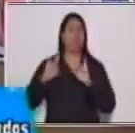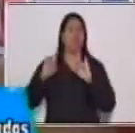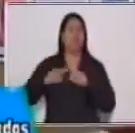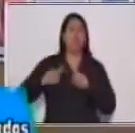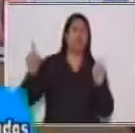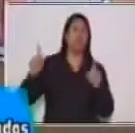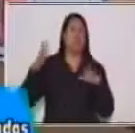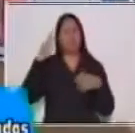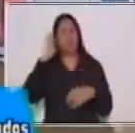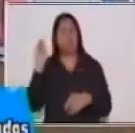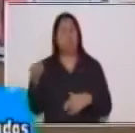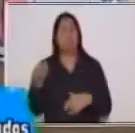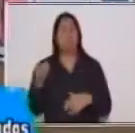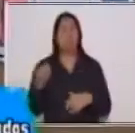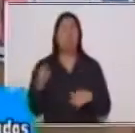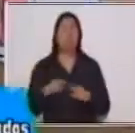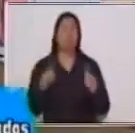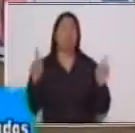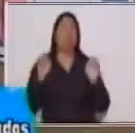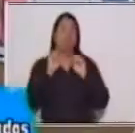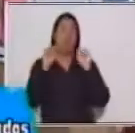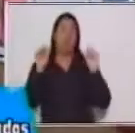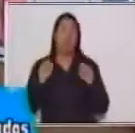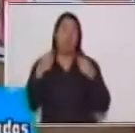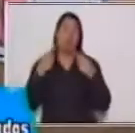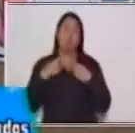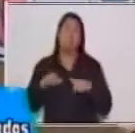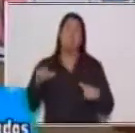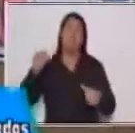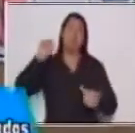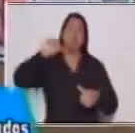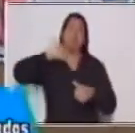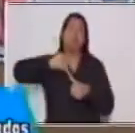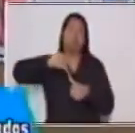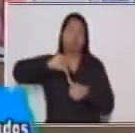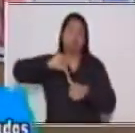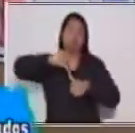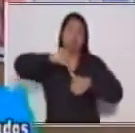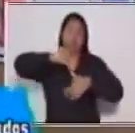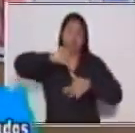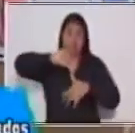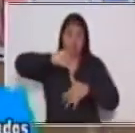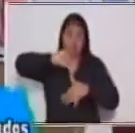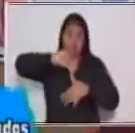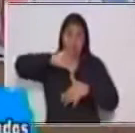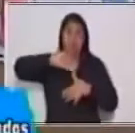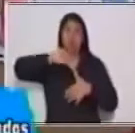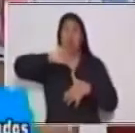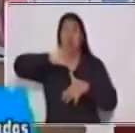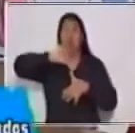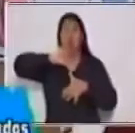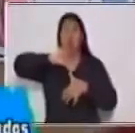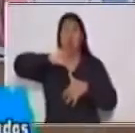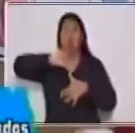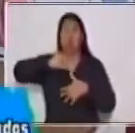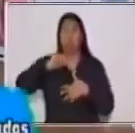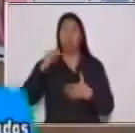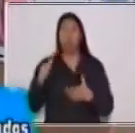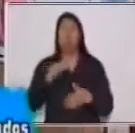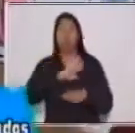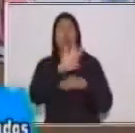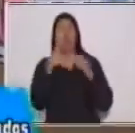inglés, pero en Guatemala, Salvador, Honduras, Perú, todos los países, se podría decir, de habla